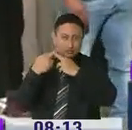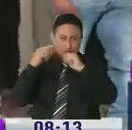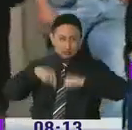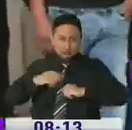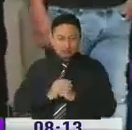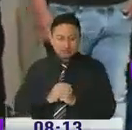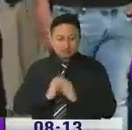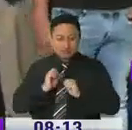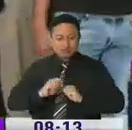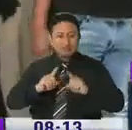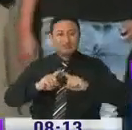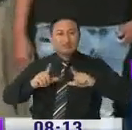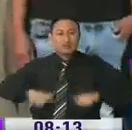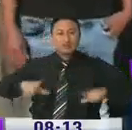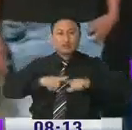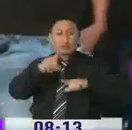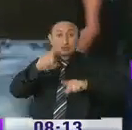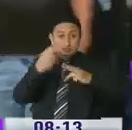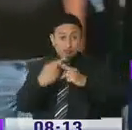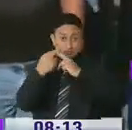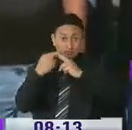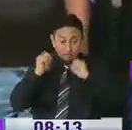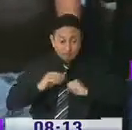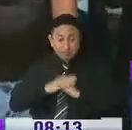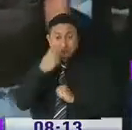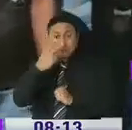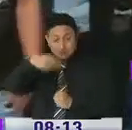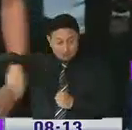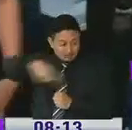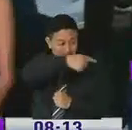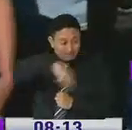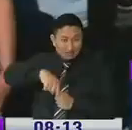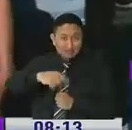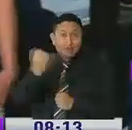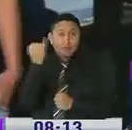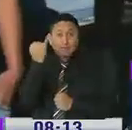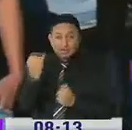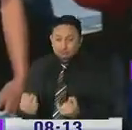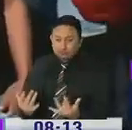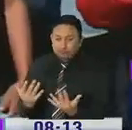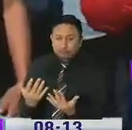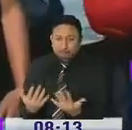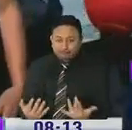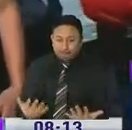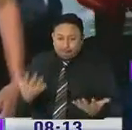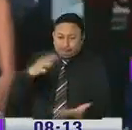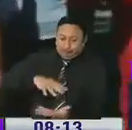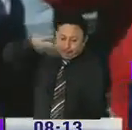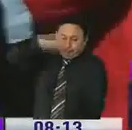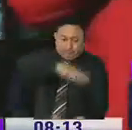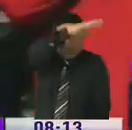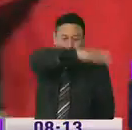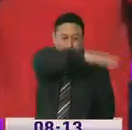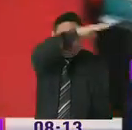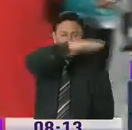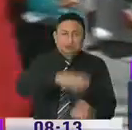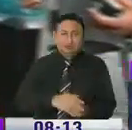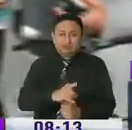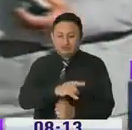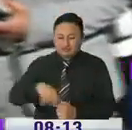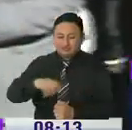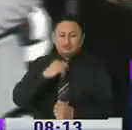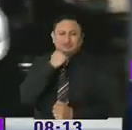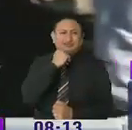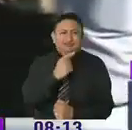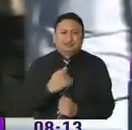en los varios sectores que les corresponde. Como usted puede ver, mire la hierba, cómo está crecida, todo el parterre tiene mal aspecto,